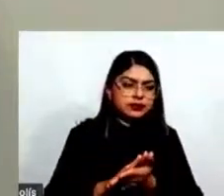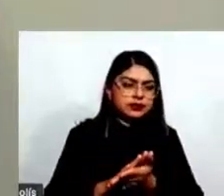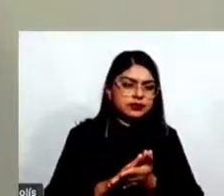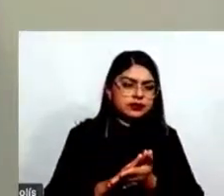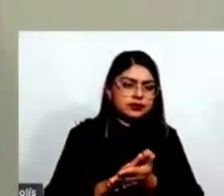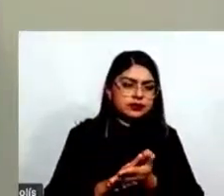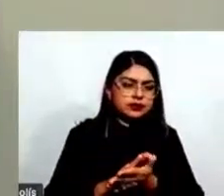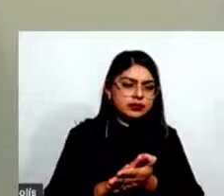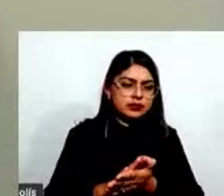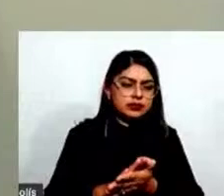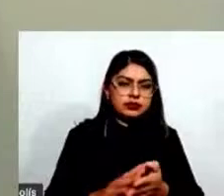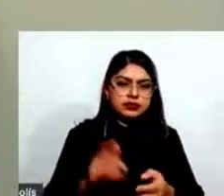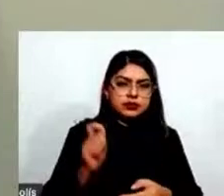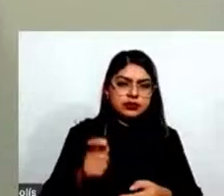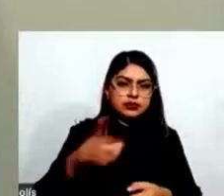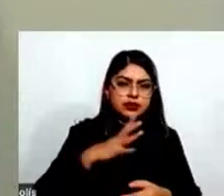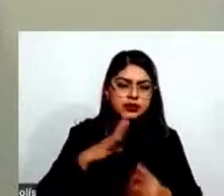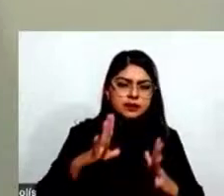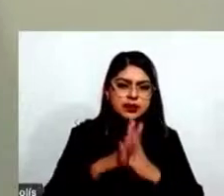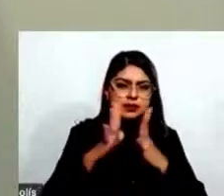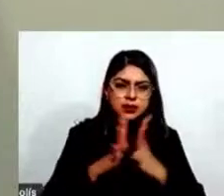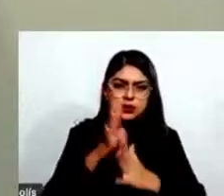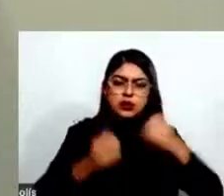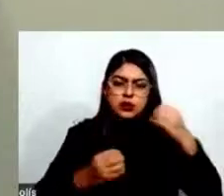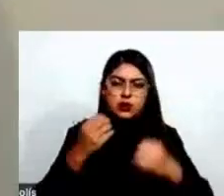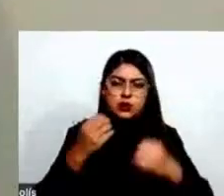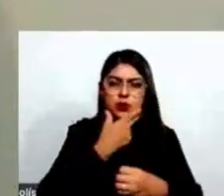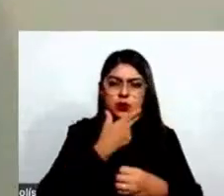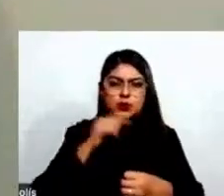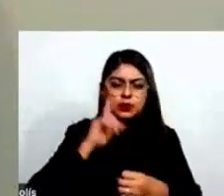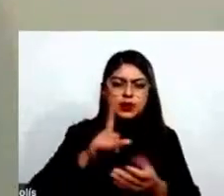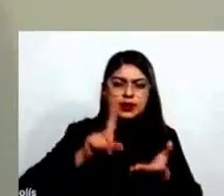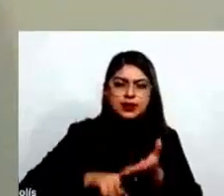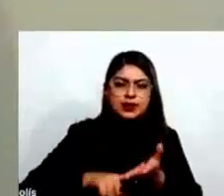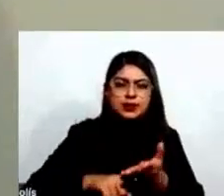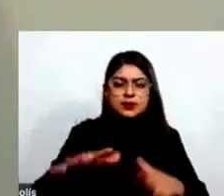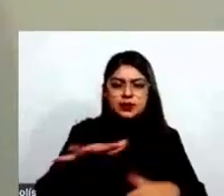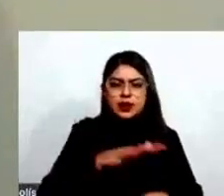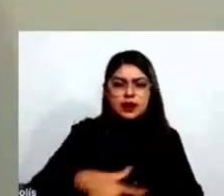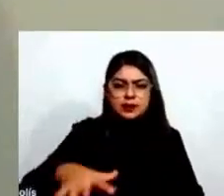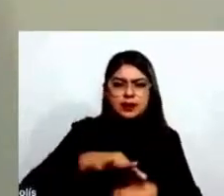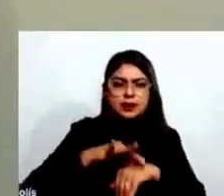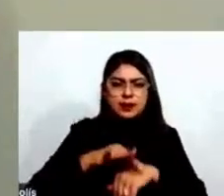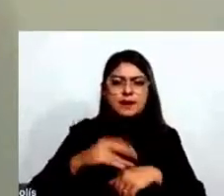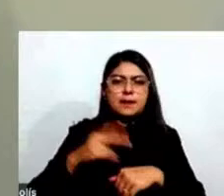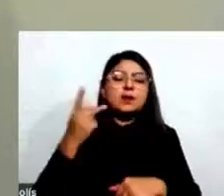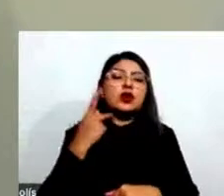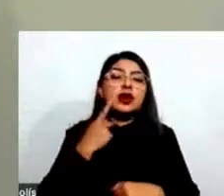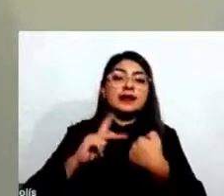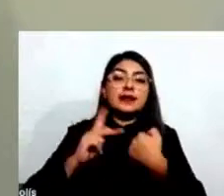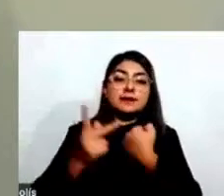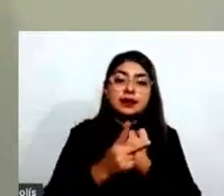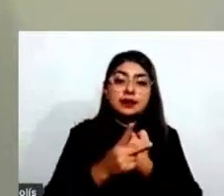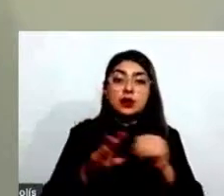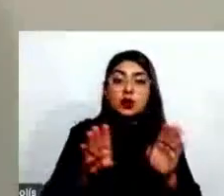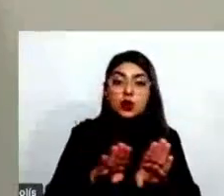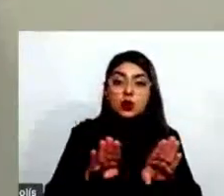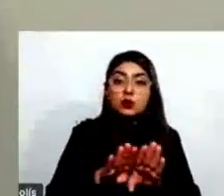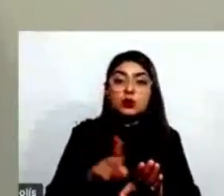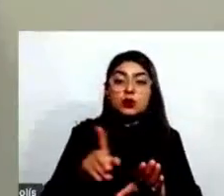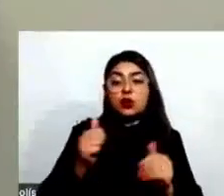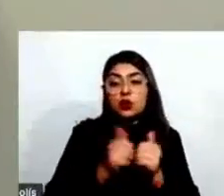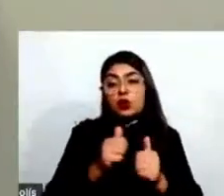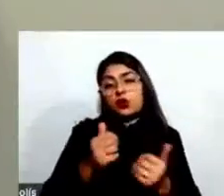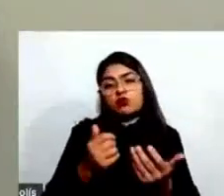de juezas y jueces en la vida política del país, ya no en su calidad de integrantes de la Judicatura, sino